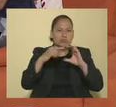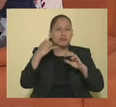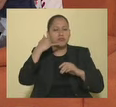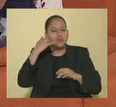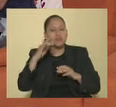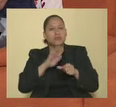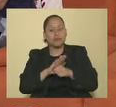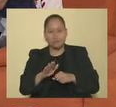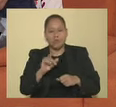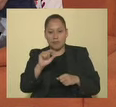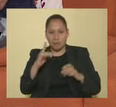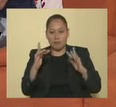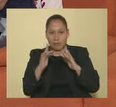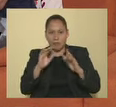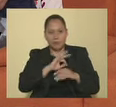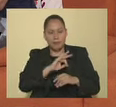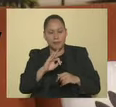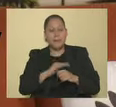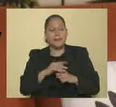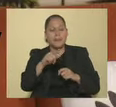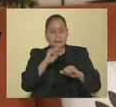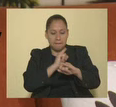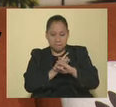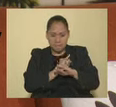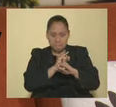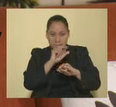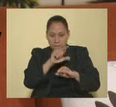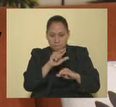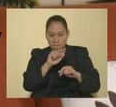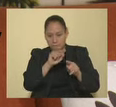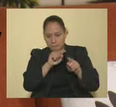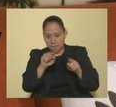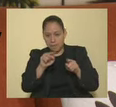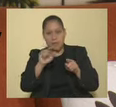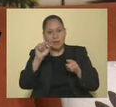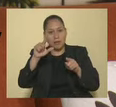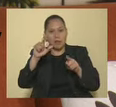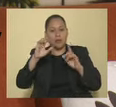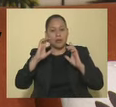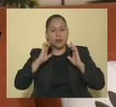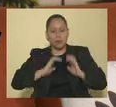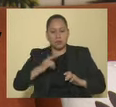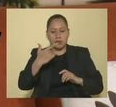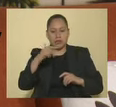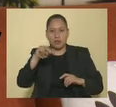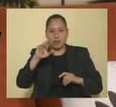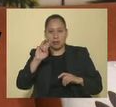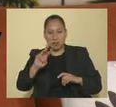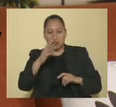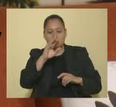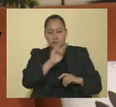Me pueden localizar en la página de internet del corporativo GN10, es